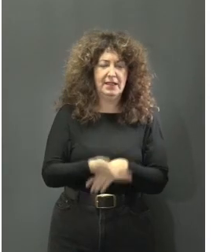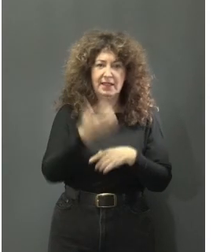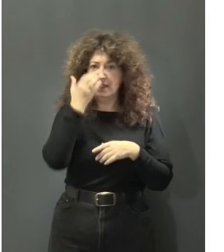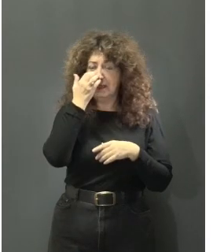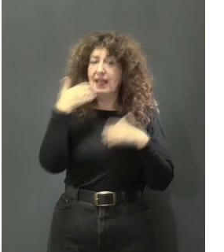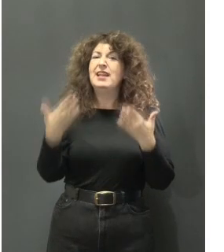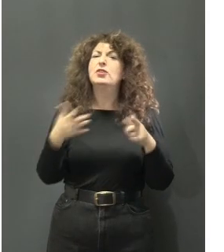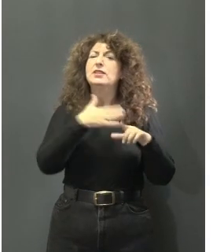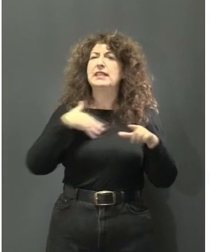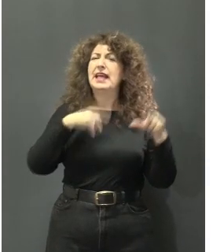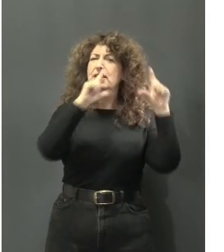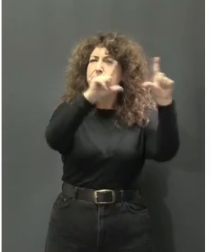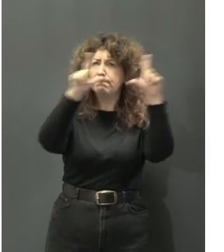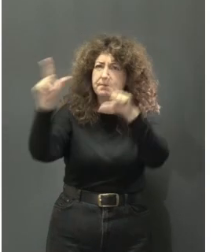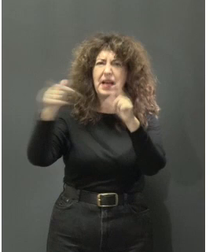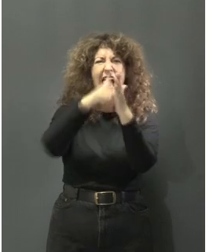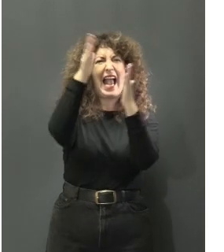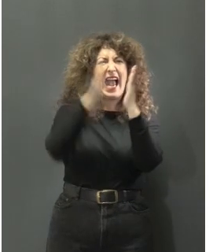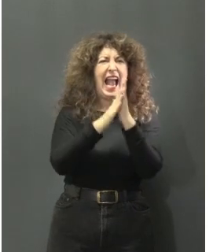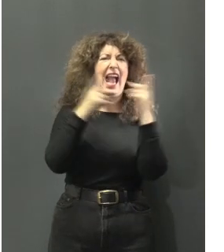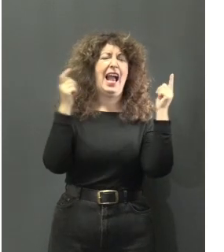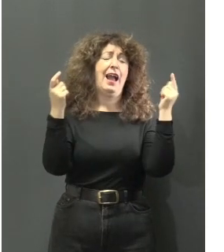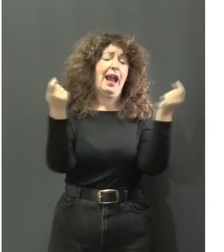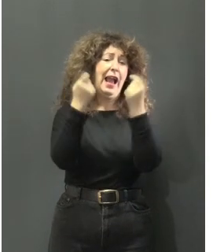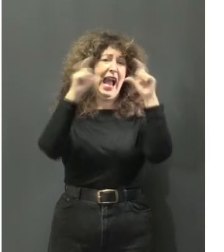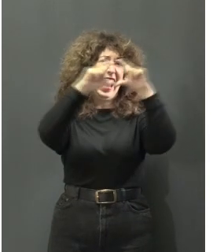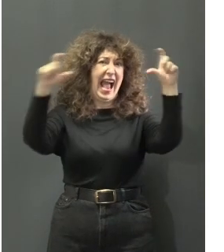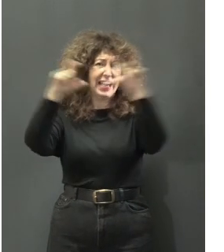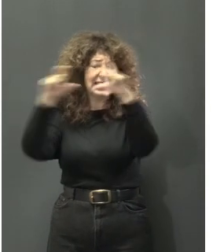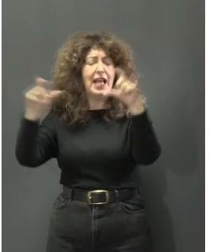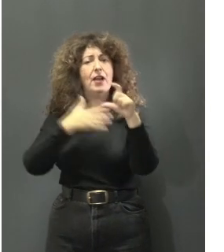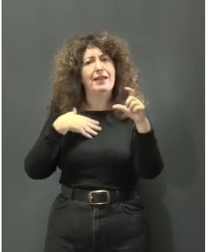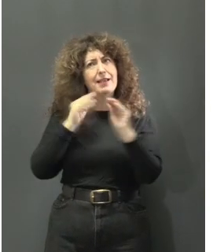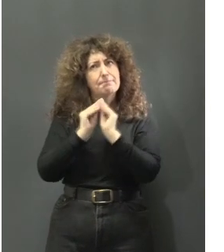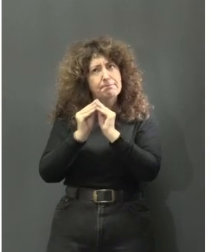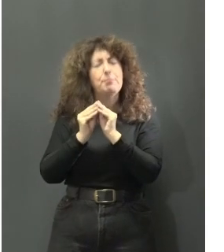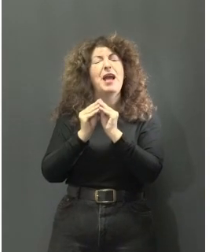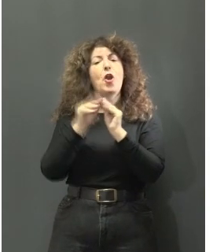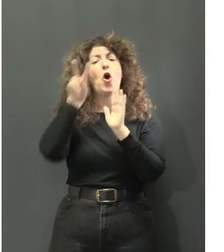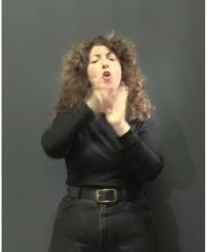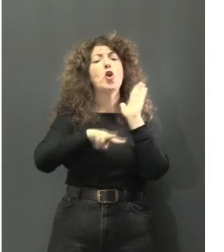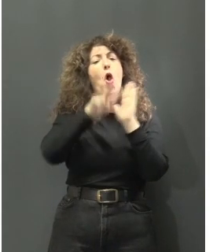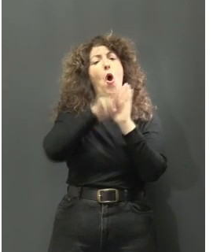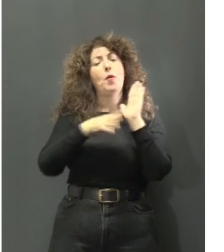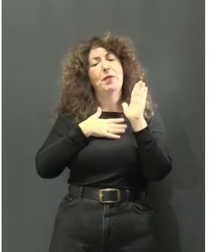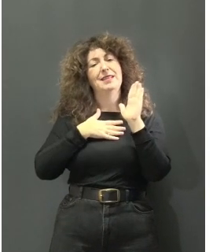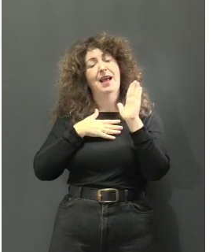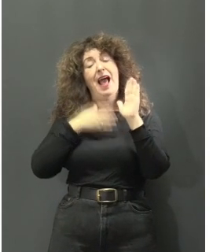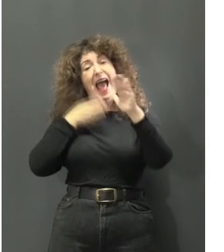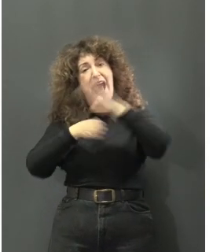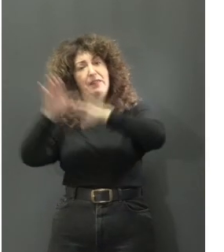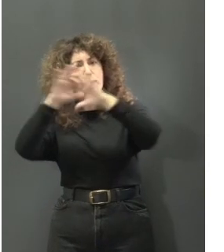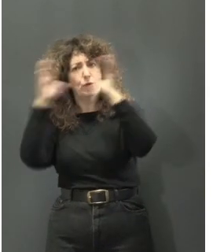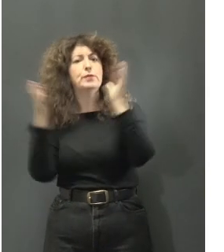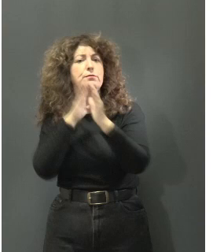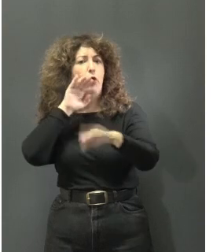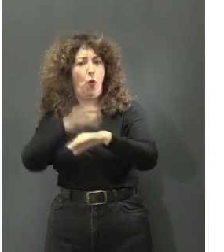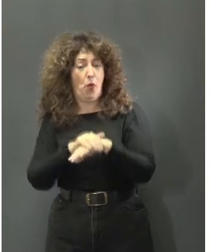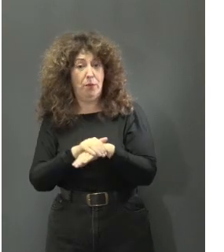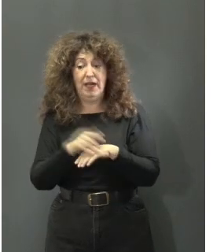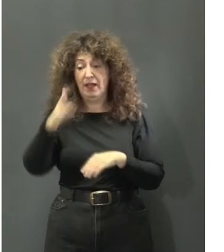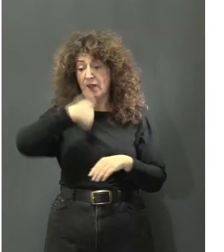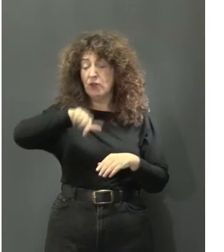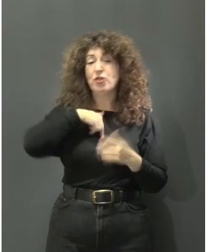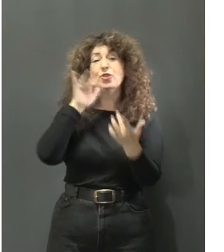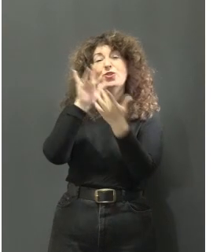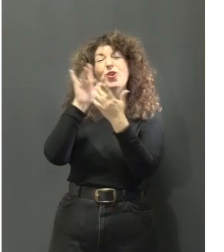la señalética, cartelería, todo, pues que cumpliese las normas de accesibilidad universal. Entonces nos pusimos en contacto, en este caso Ana Plaza e Inés